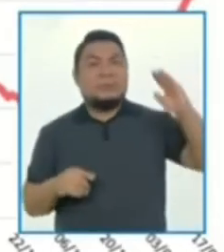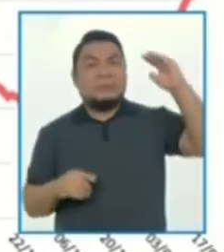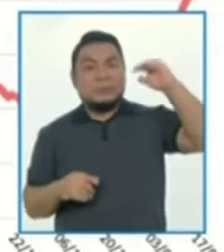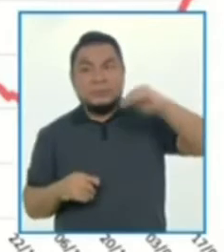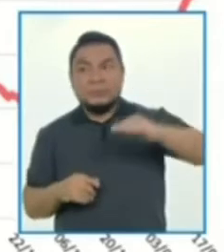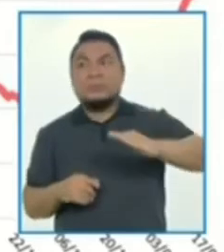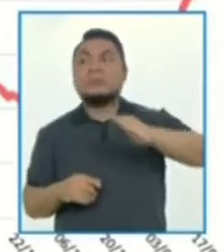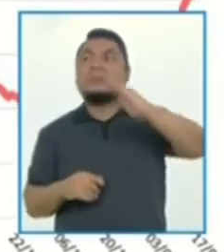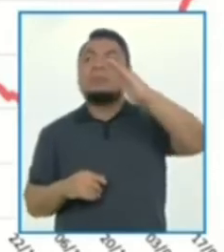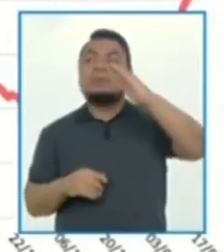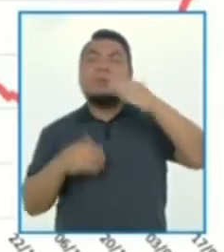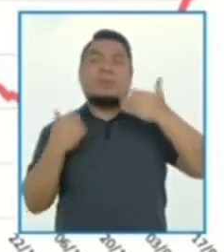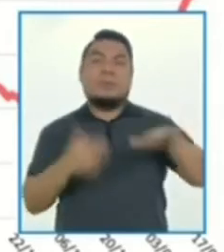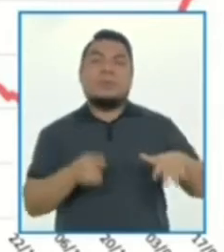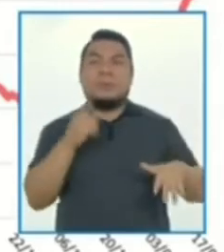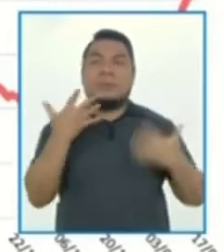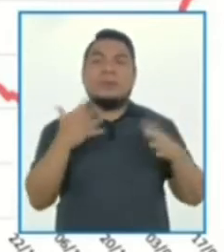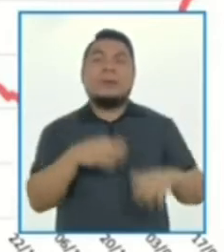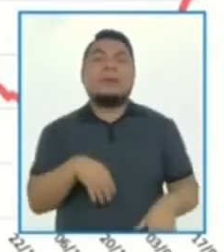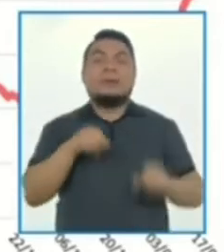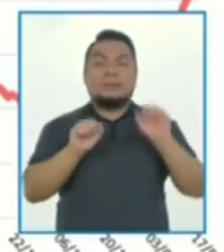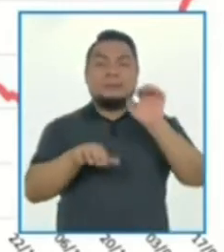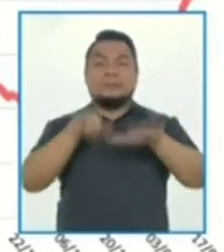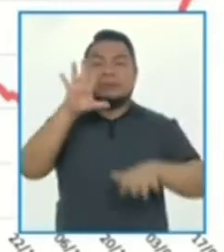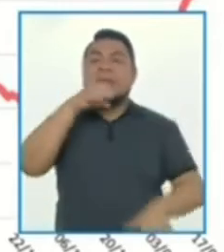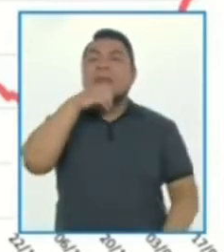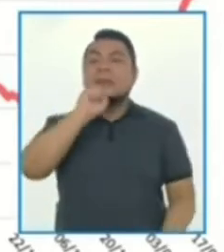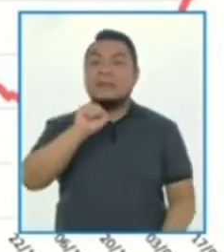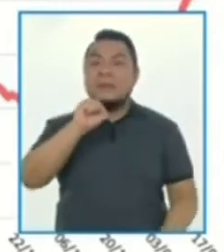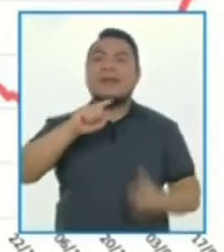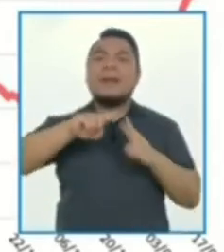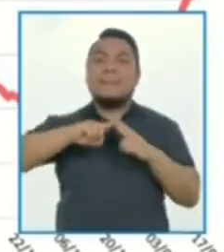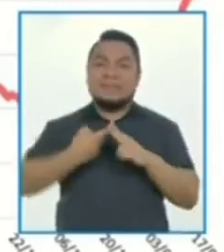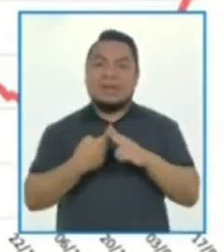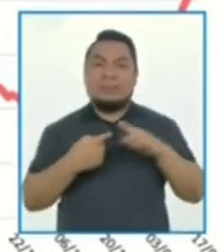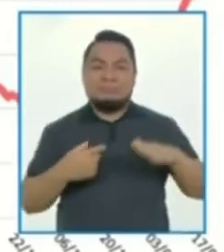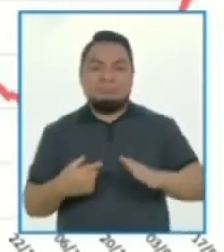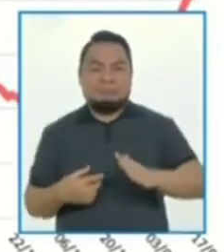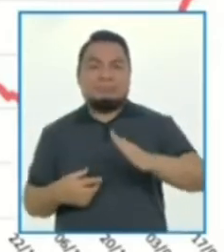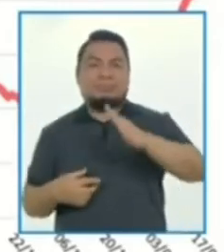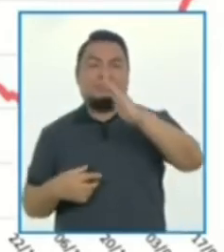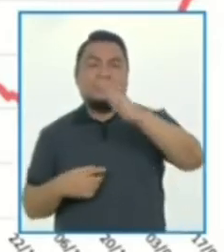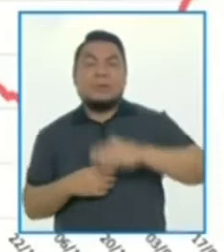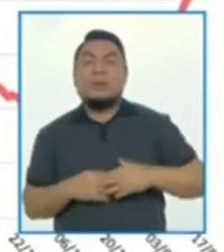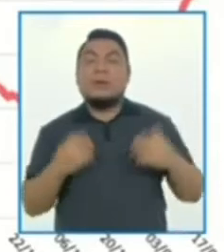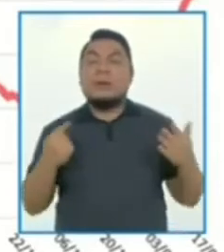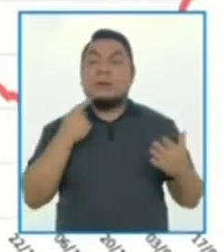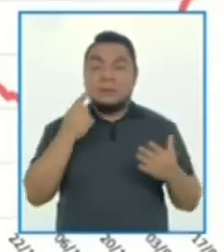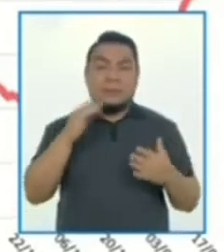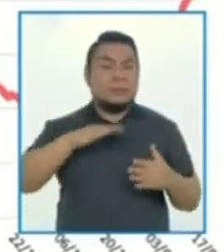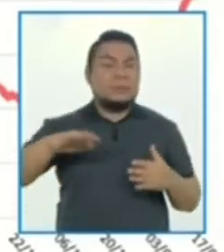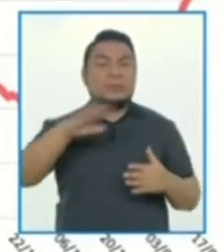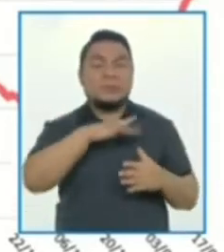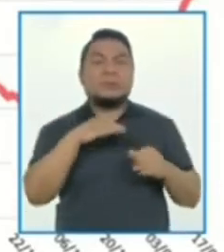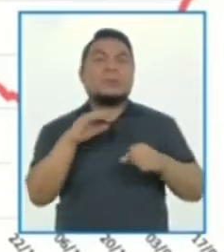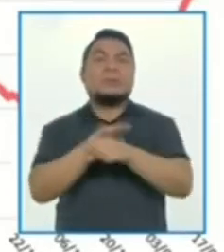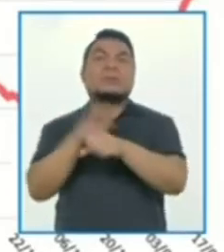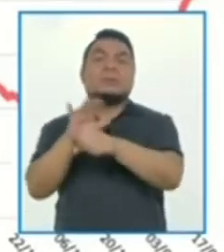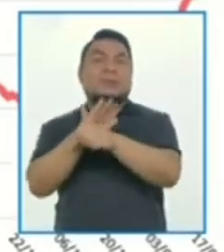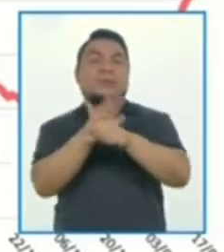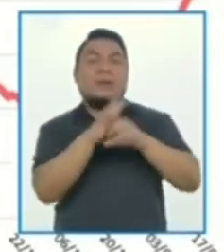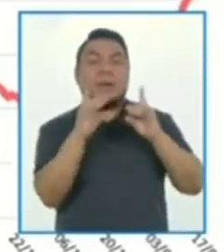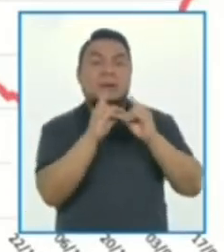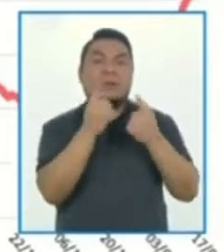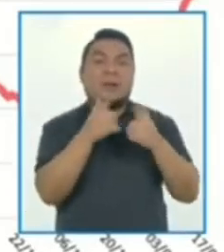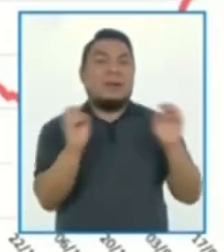aumentado a partir de quincena de diciembre y esto en vista de que las camas UCI el sistema colapsó, ya no habían camas